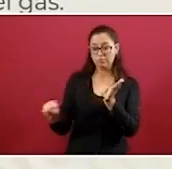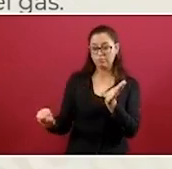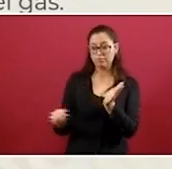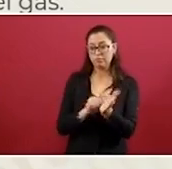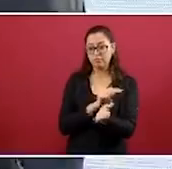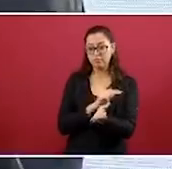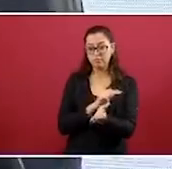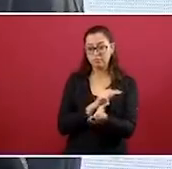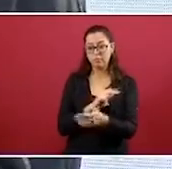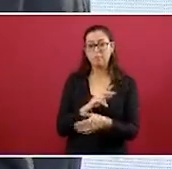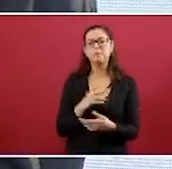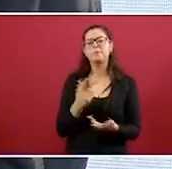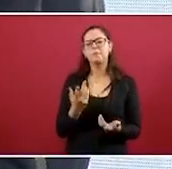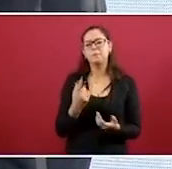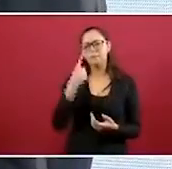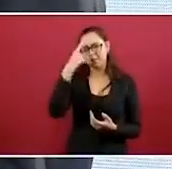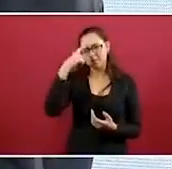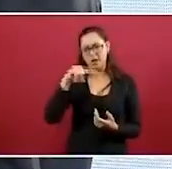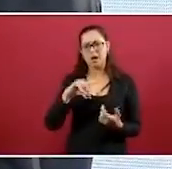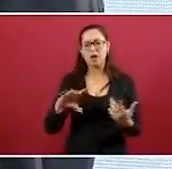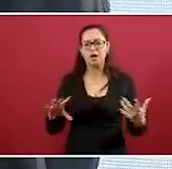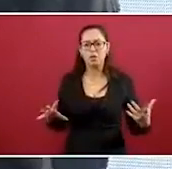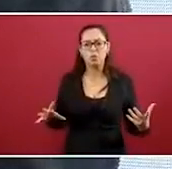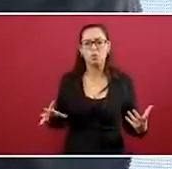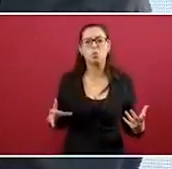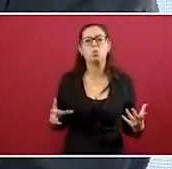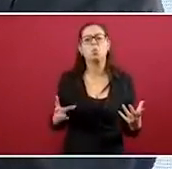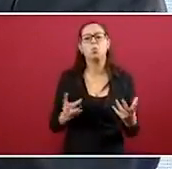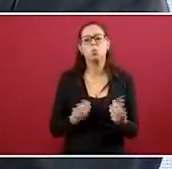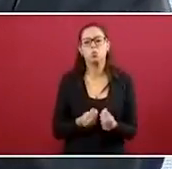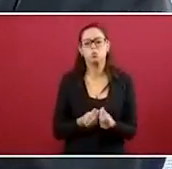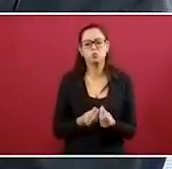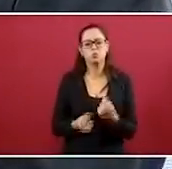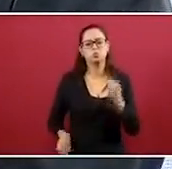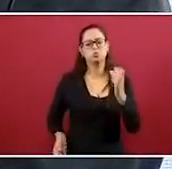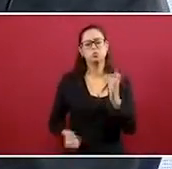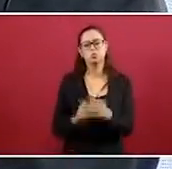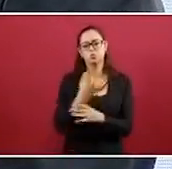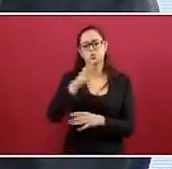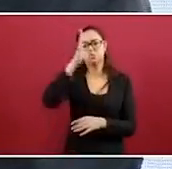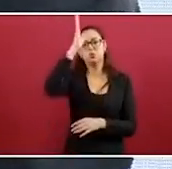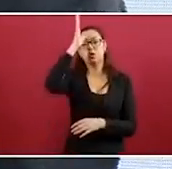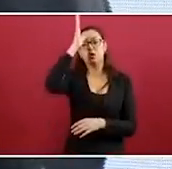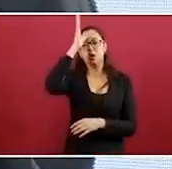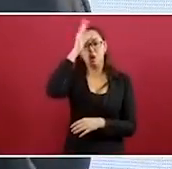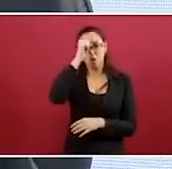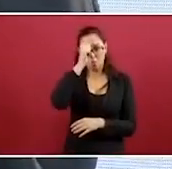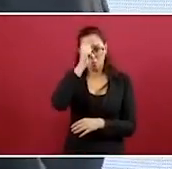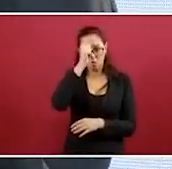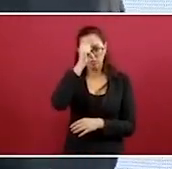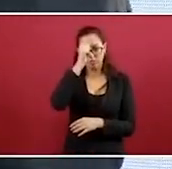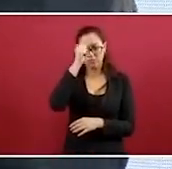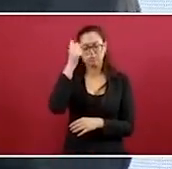para que conjuntamente celebremos un convenio, se